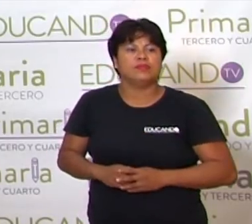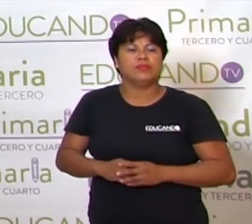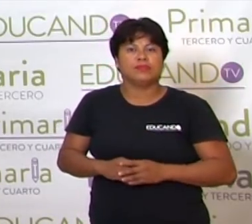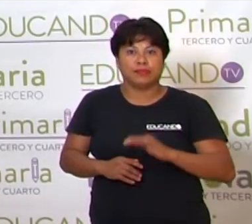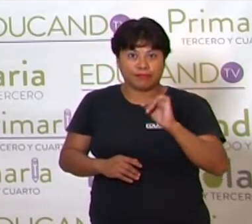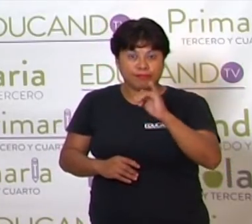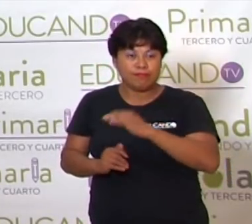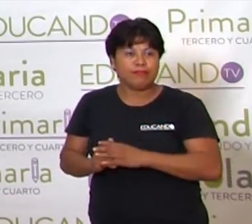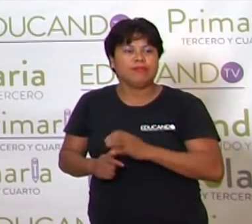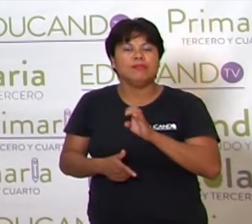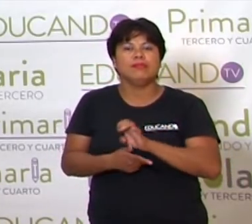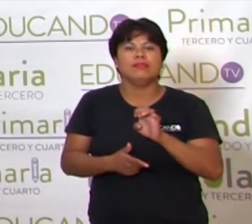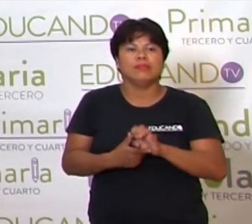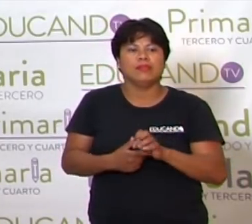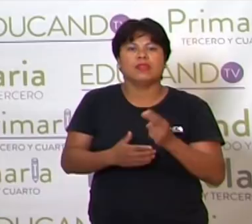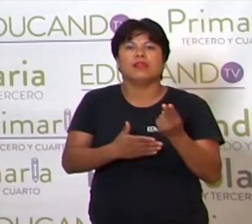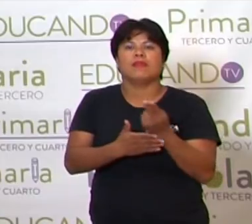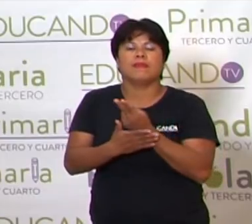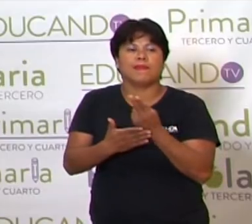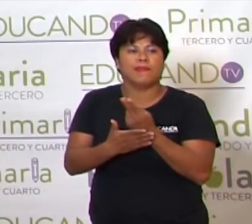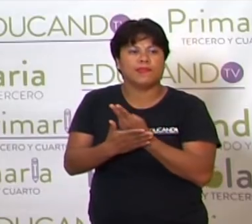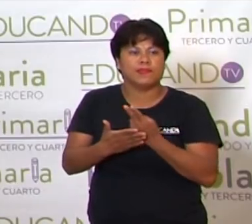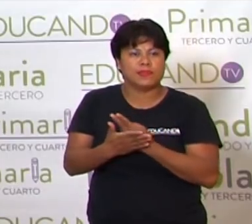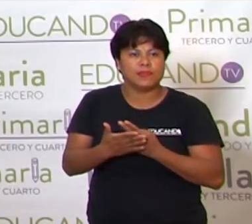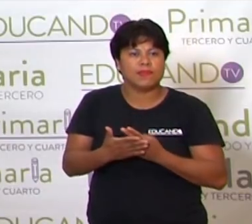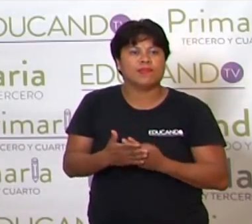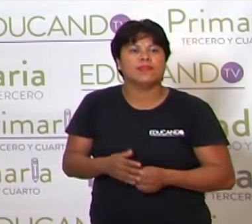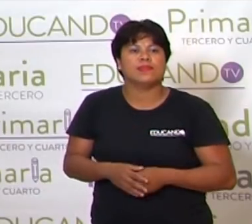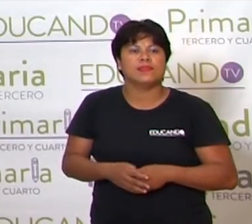¿verdad? Entonces, dibujar,